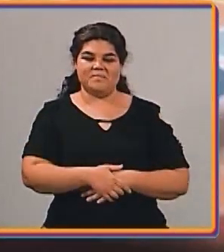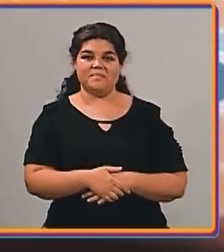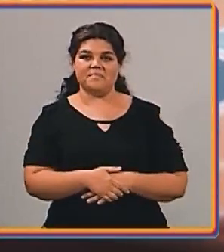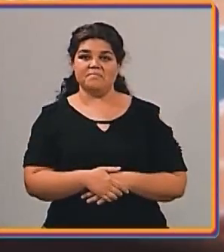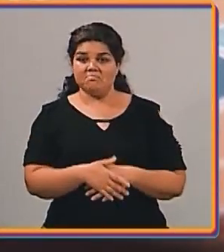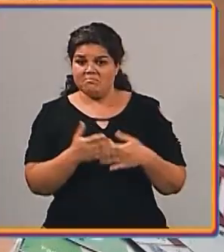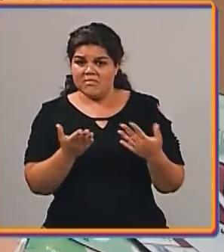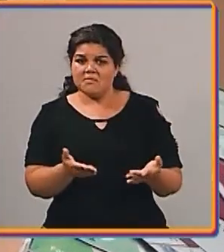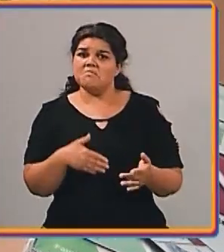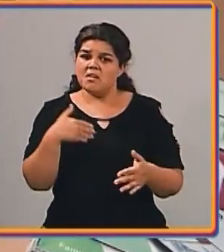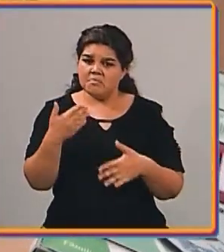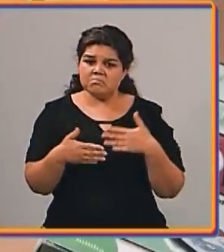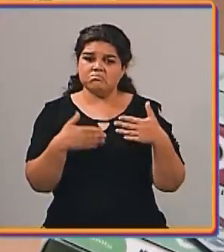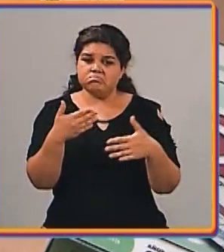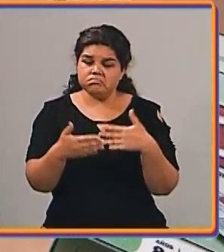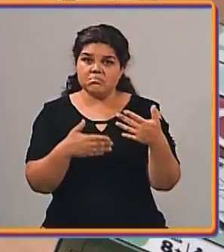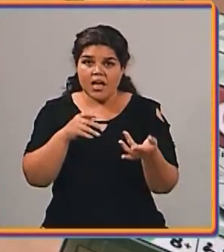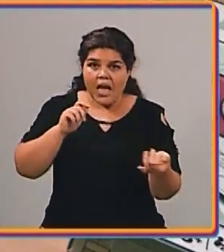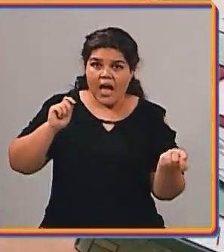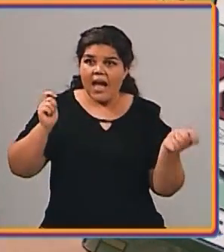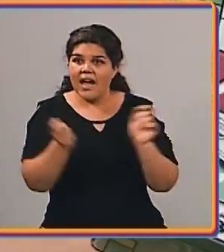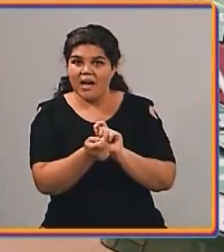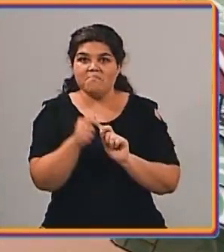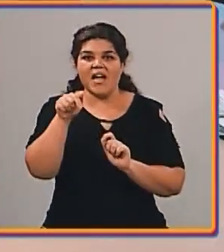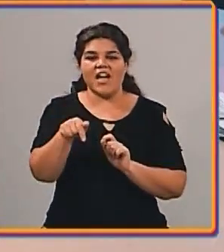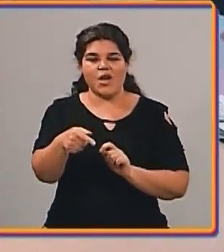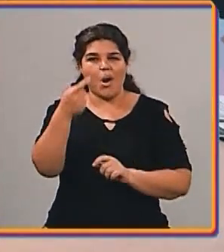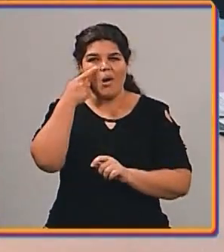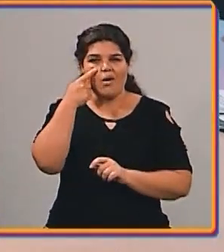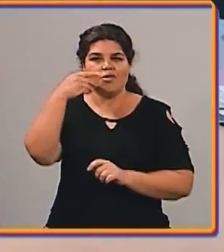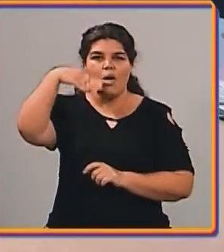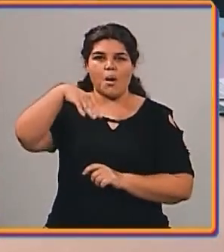Pero todo cambió a partir de la llegada del archiconocido Monopoly.